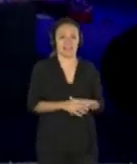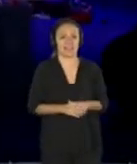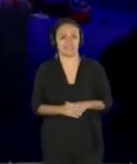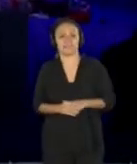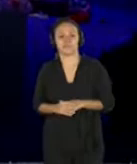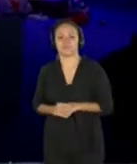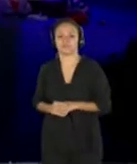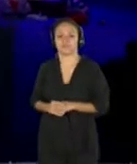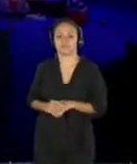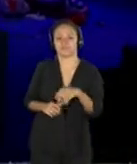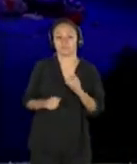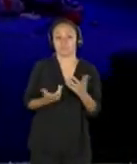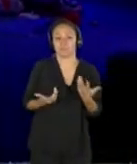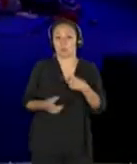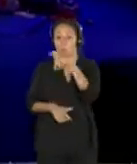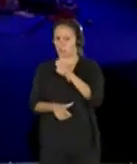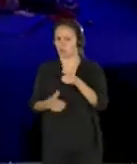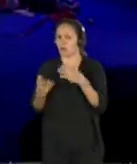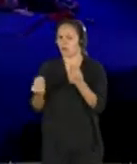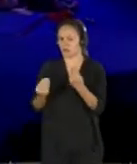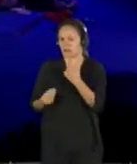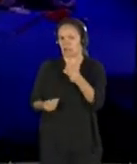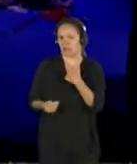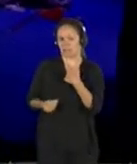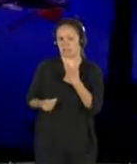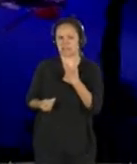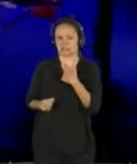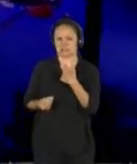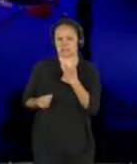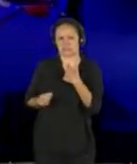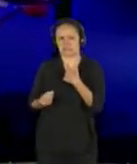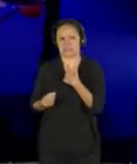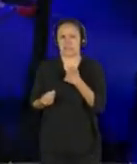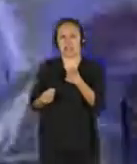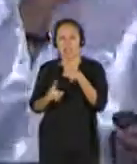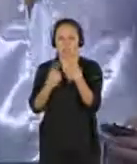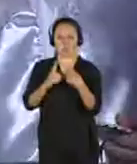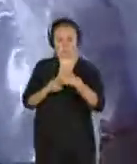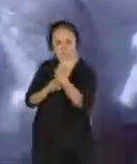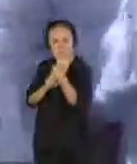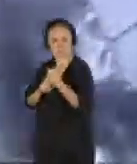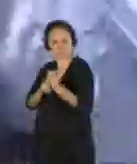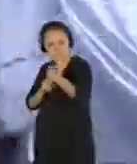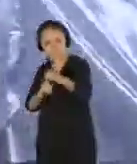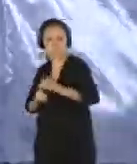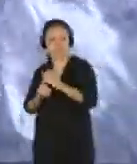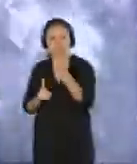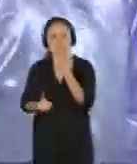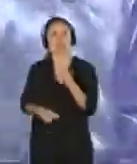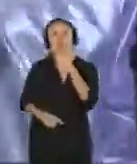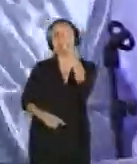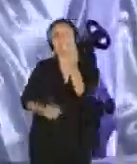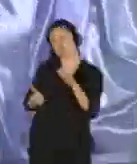arreglar. Hoy mucha gente me nombra y hay otro que me mete en caña. Oigo que Dios te lo